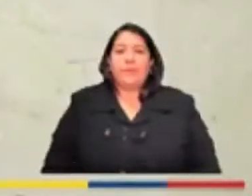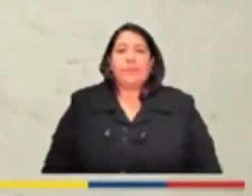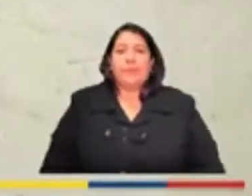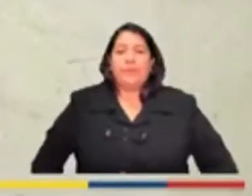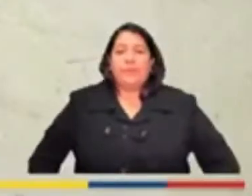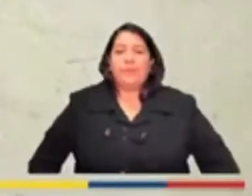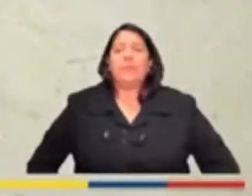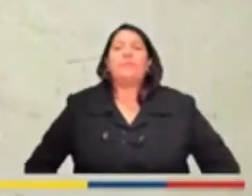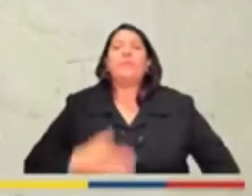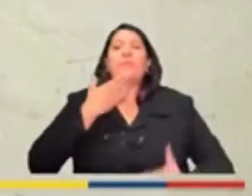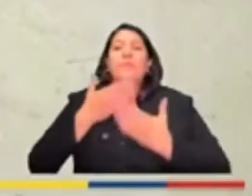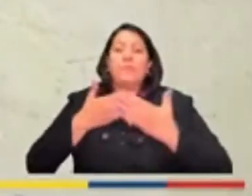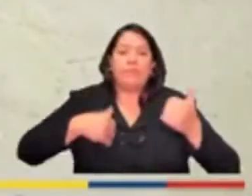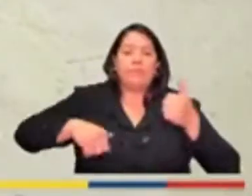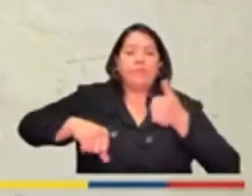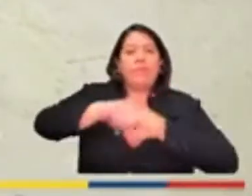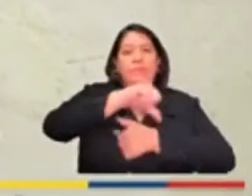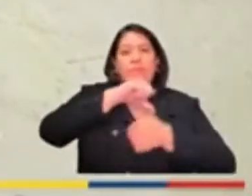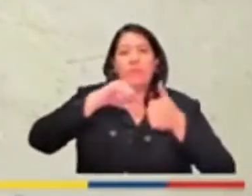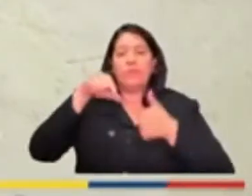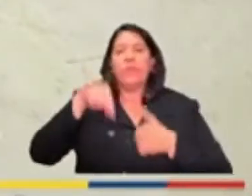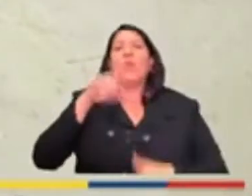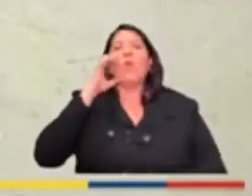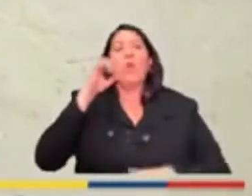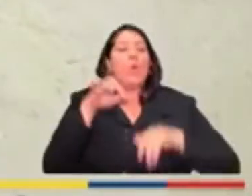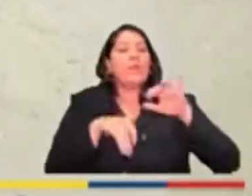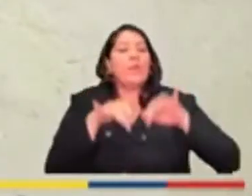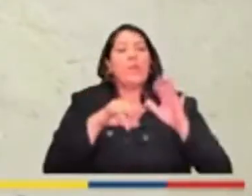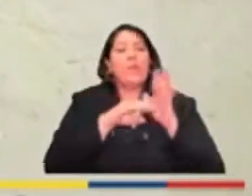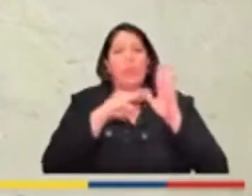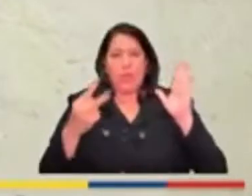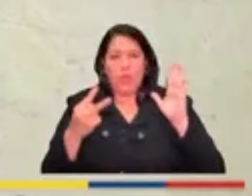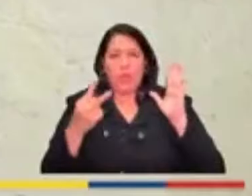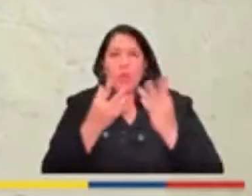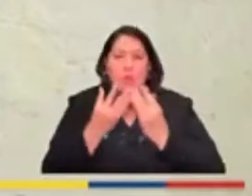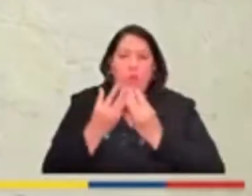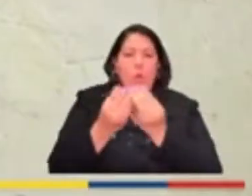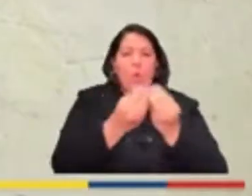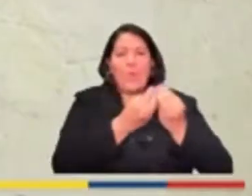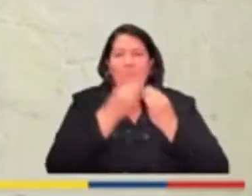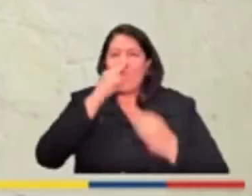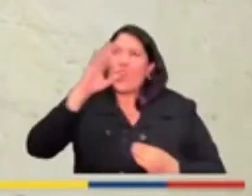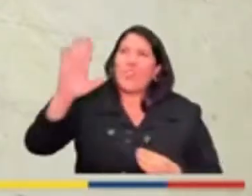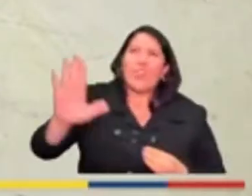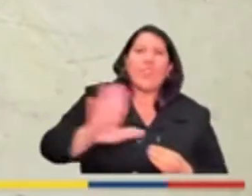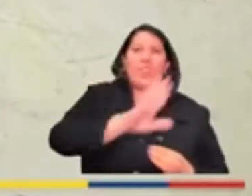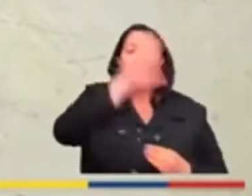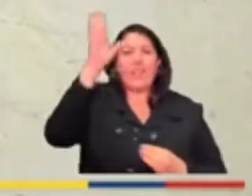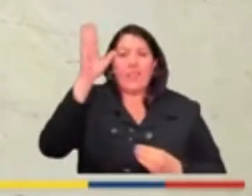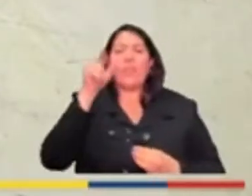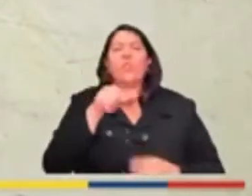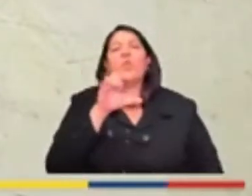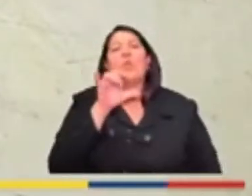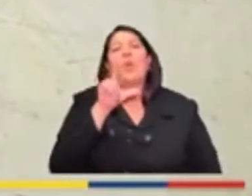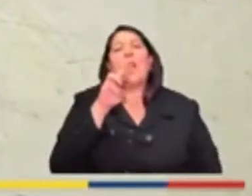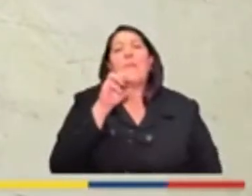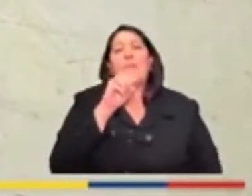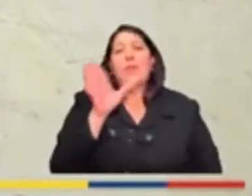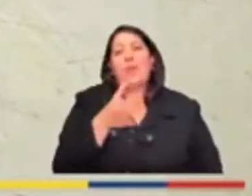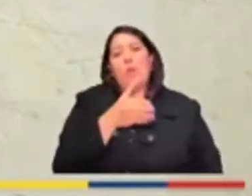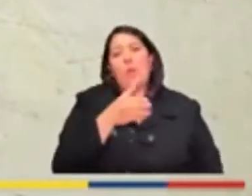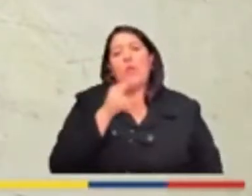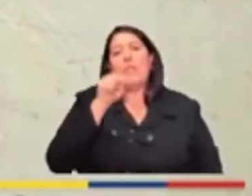Gracias. A continuación, tiene la palabra el secretario técnico de la Comisión Nacional de Territorios Indígenas, Camilo Niño